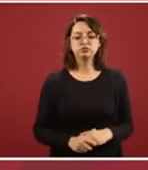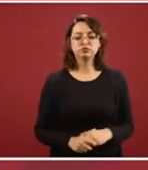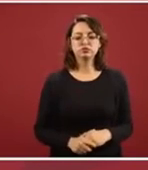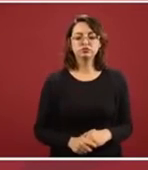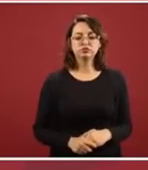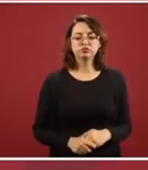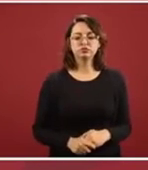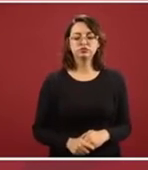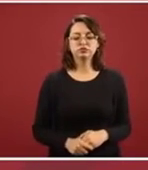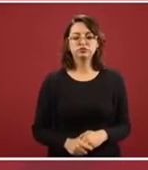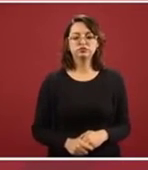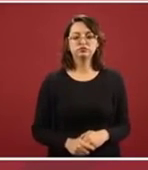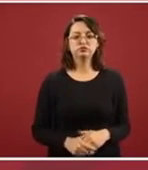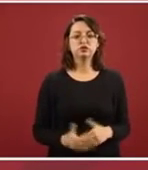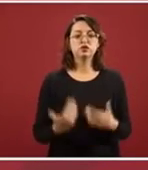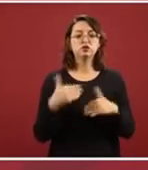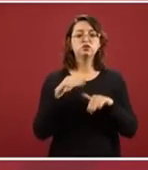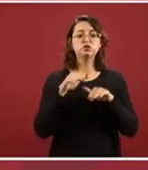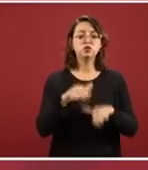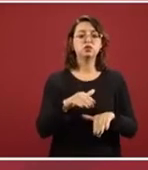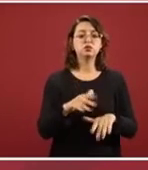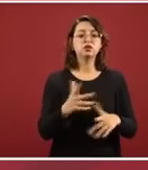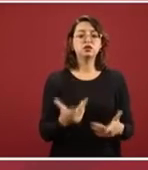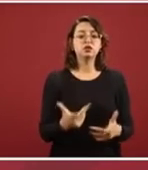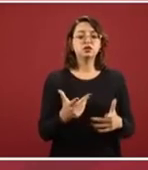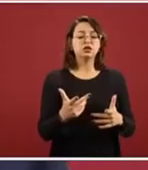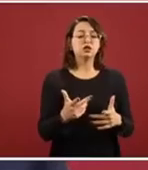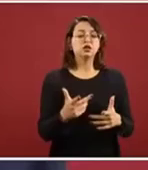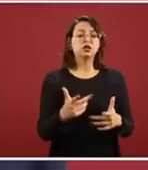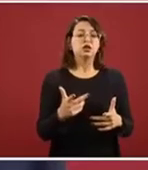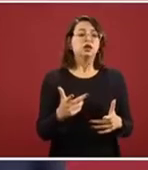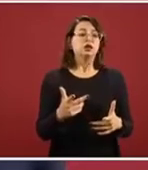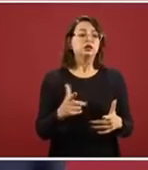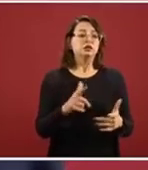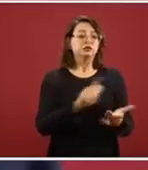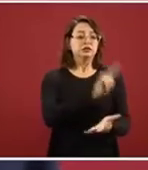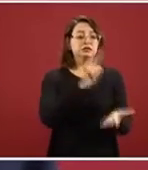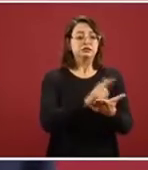común y de delincuencia de cuello blanco,